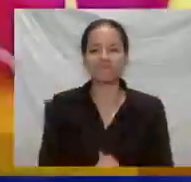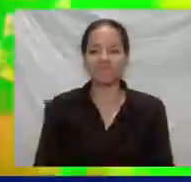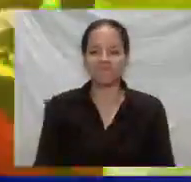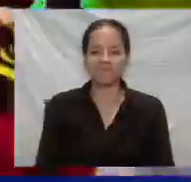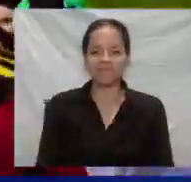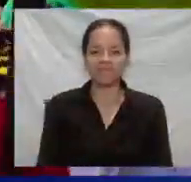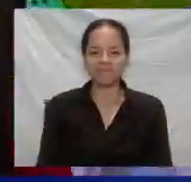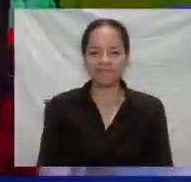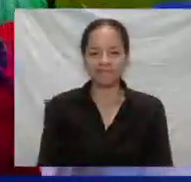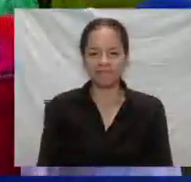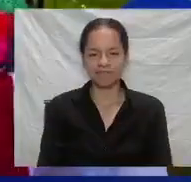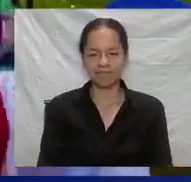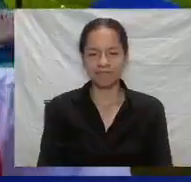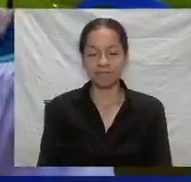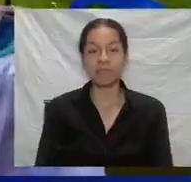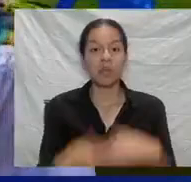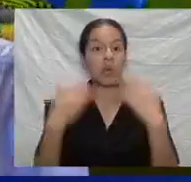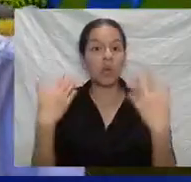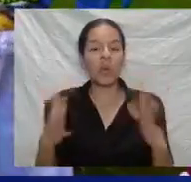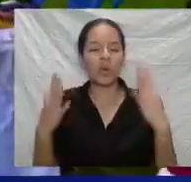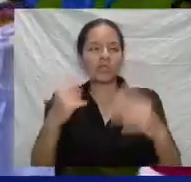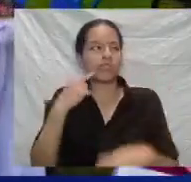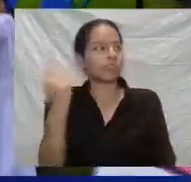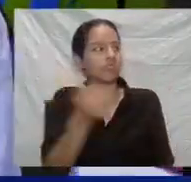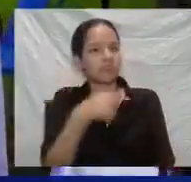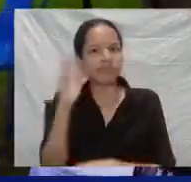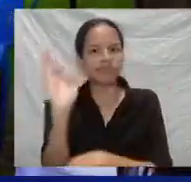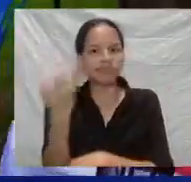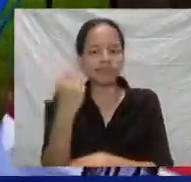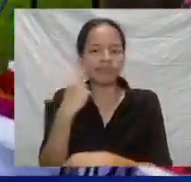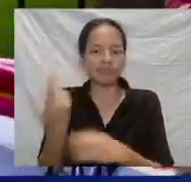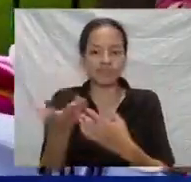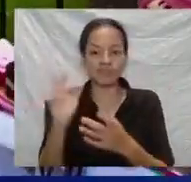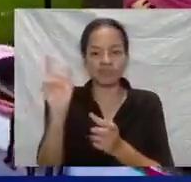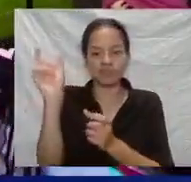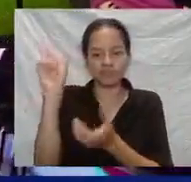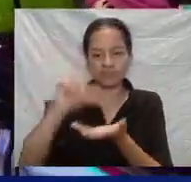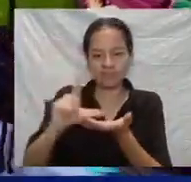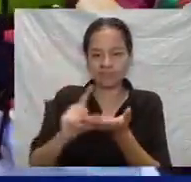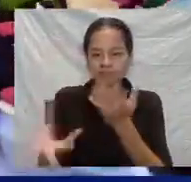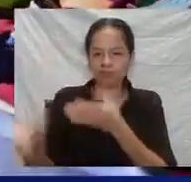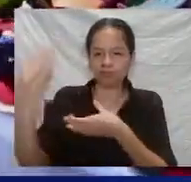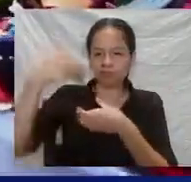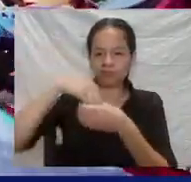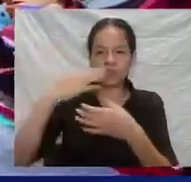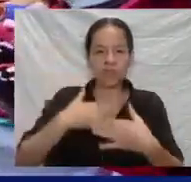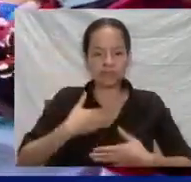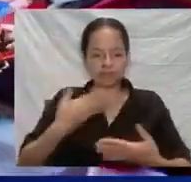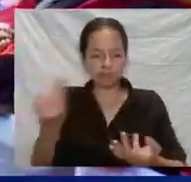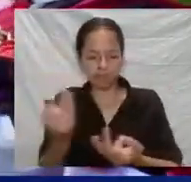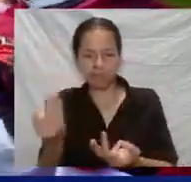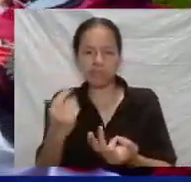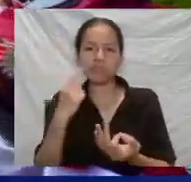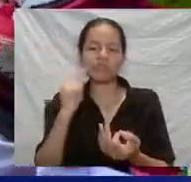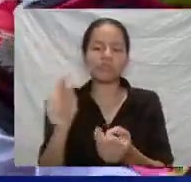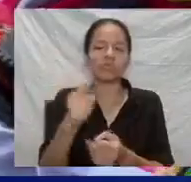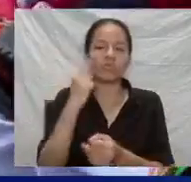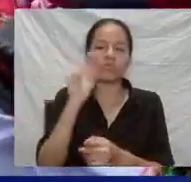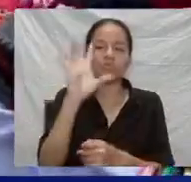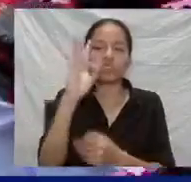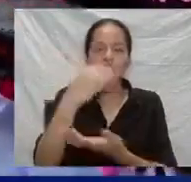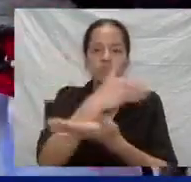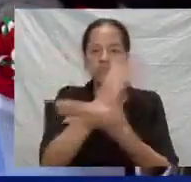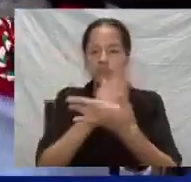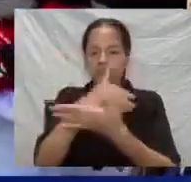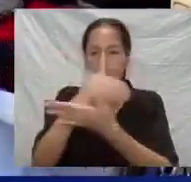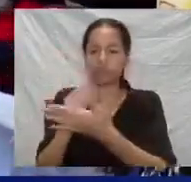esta nueva edición de la feria lima incluye mis talentos cuenta con la participación de siete sesiones artesanales que podrás encontrar en el circuito